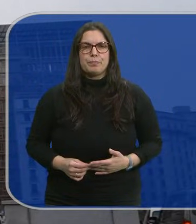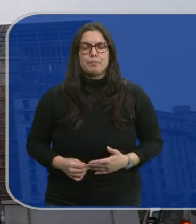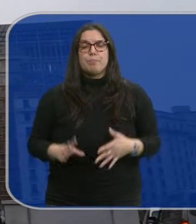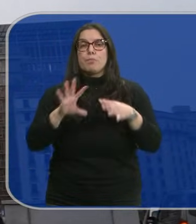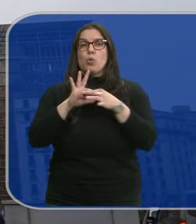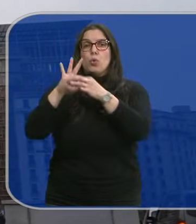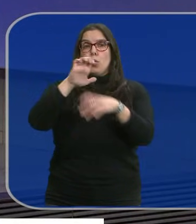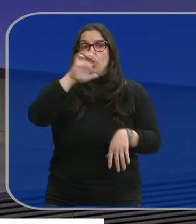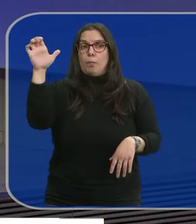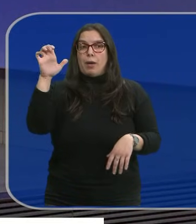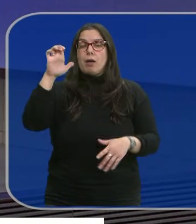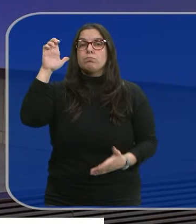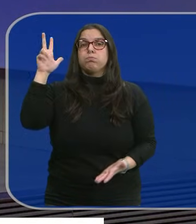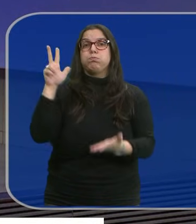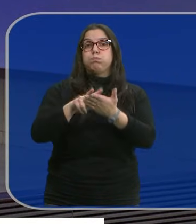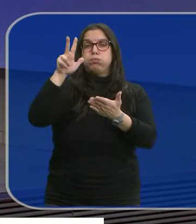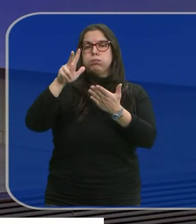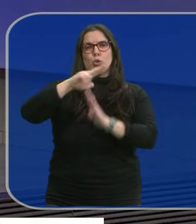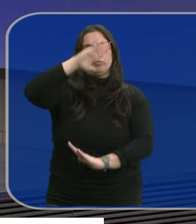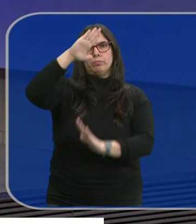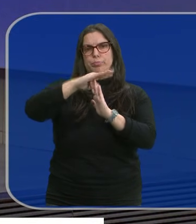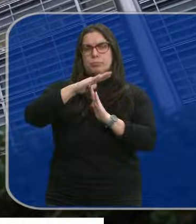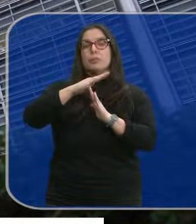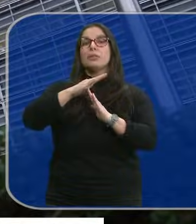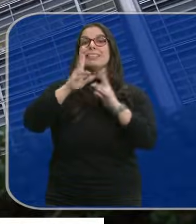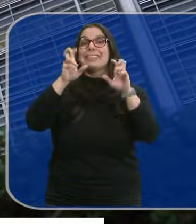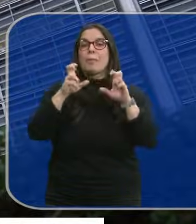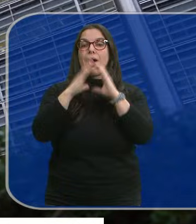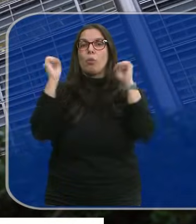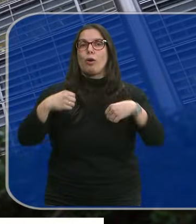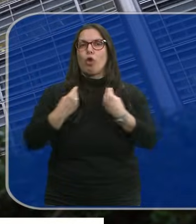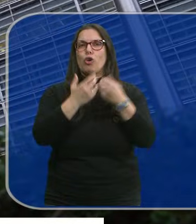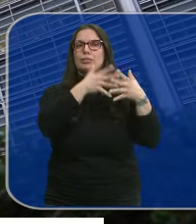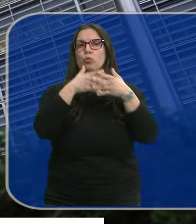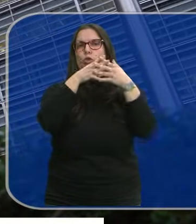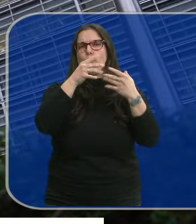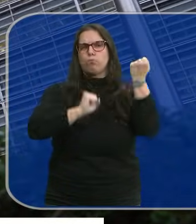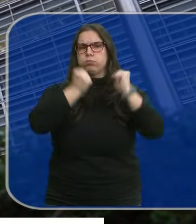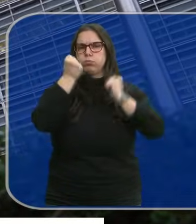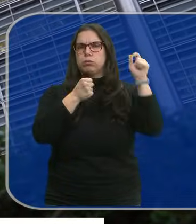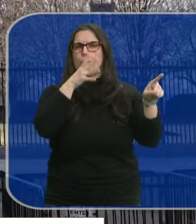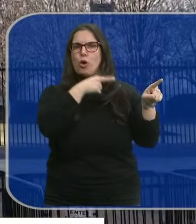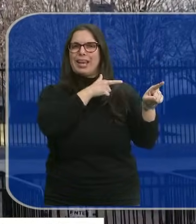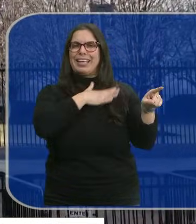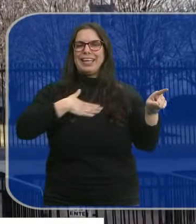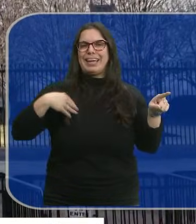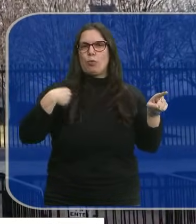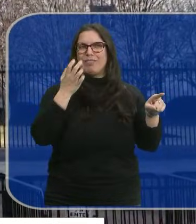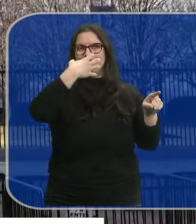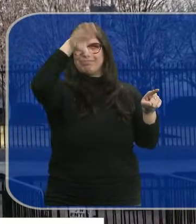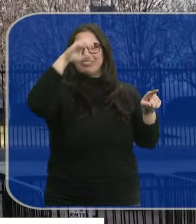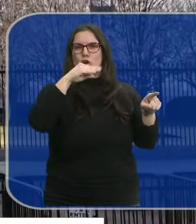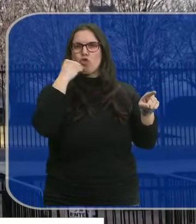La Unión Europea suspende la aprobación del acuerdo comercial con Estados Unidos por las tensiones con Donald Trump tras su intención de controlar